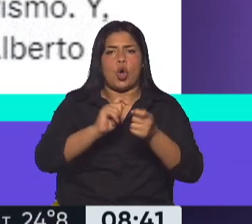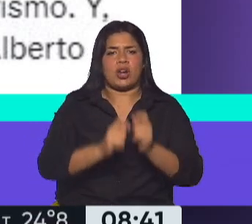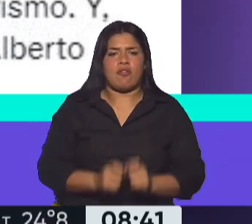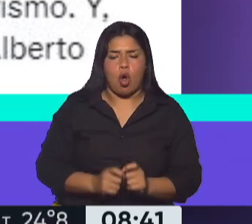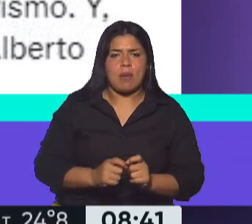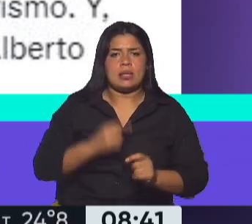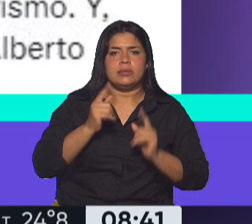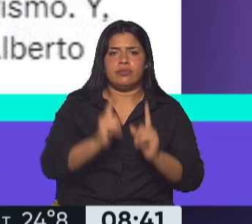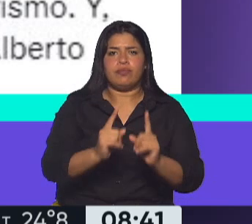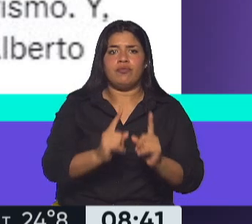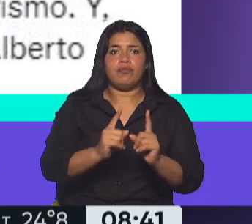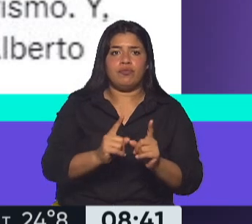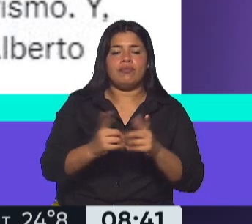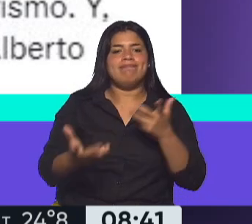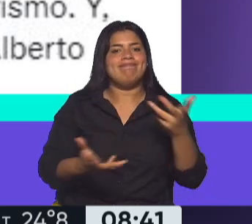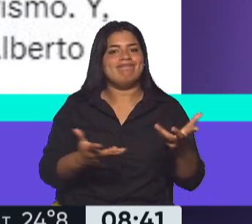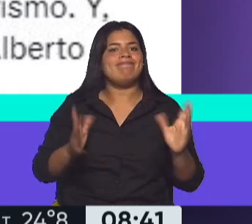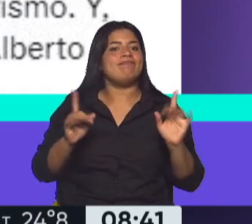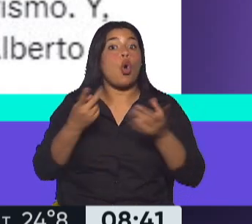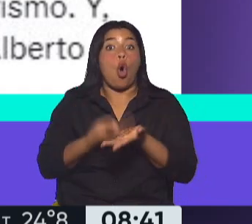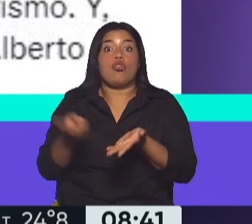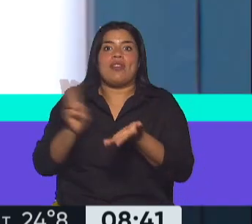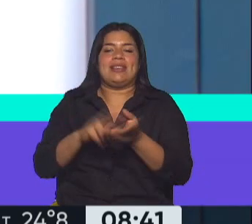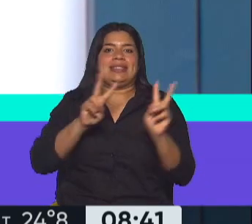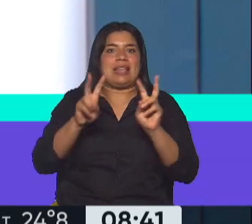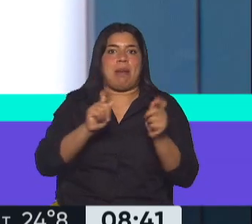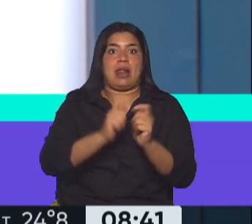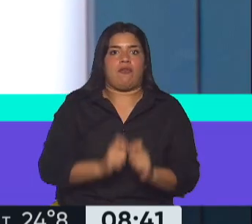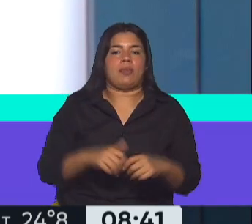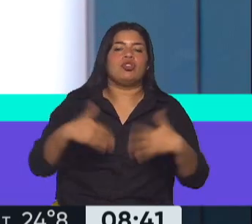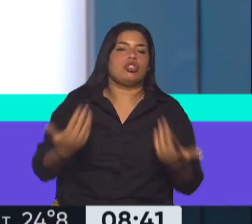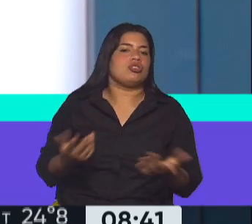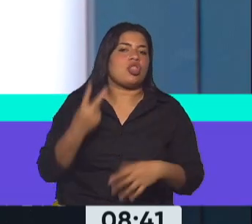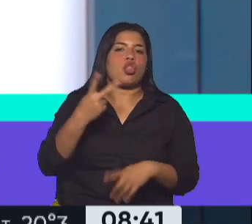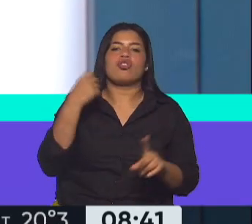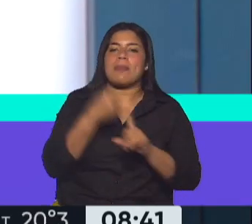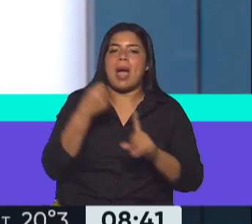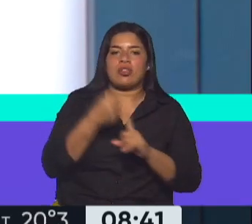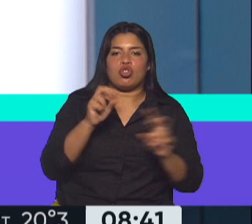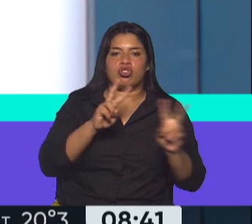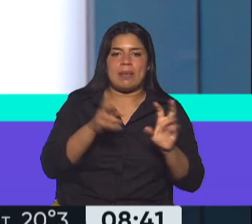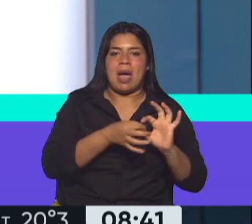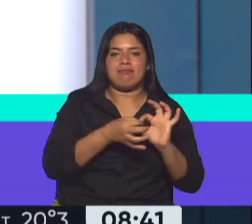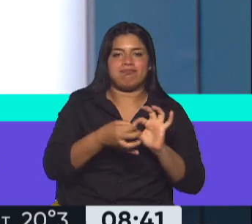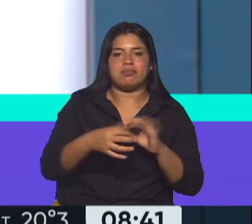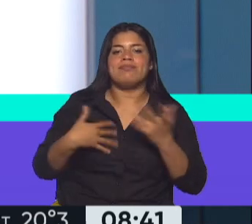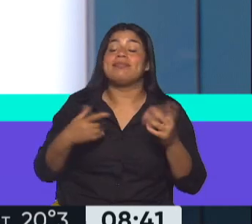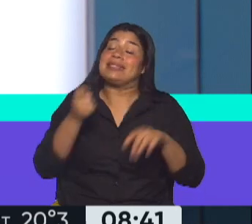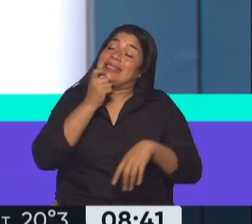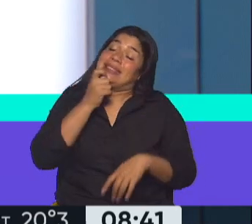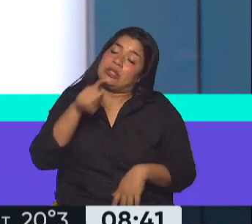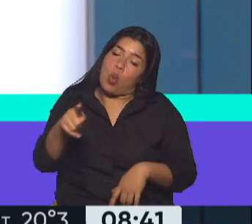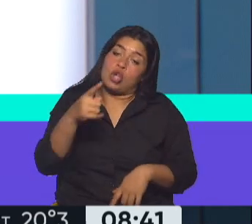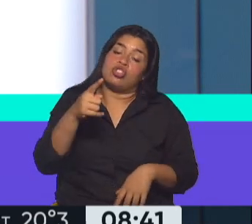vez reformas. Así es, sí. Entonces, las dos repercusiones en ese sentido tienen que ver con... de hecho, si lees la entrevista